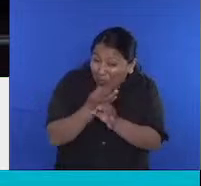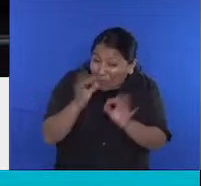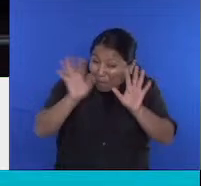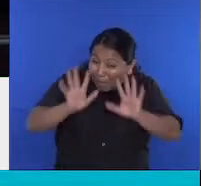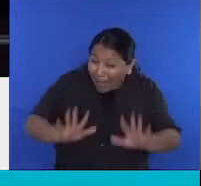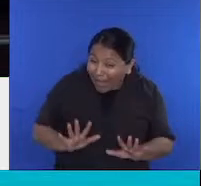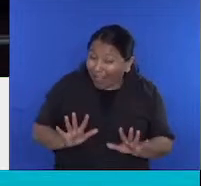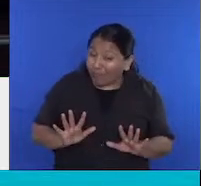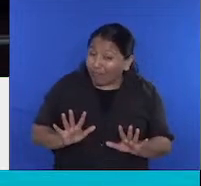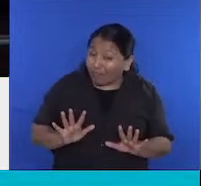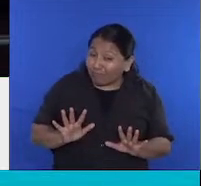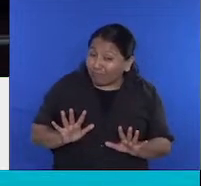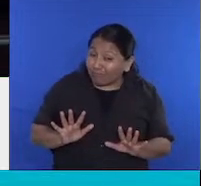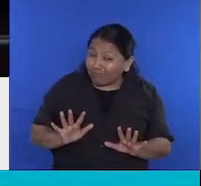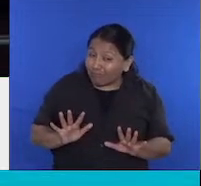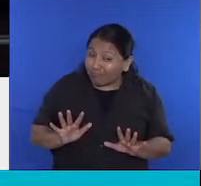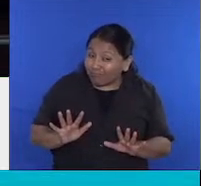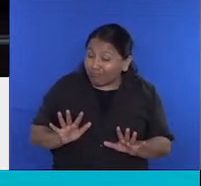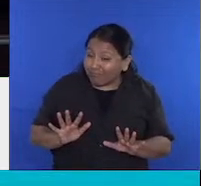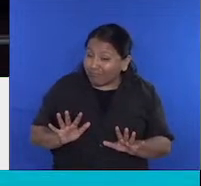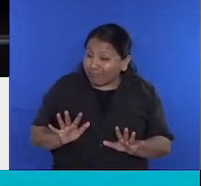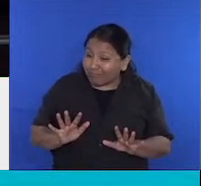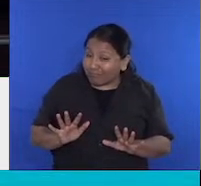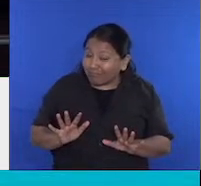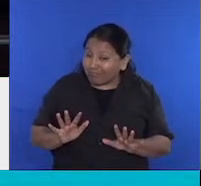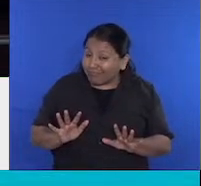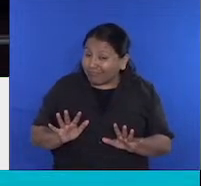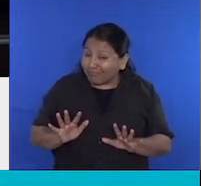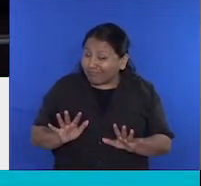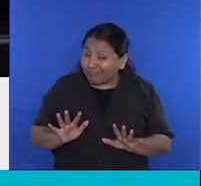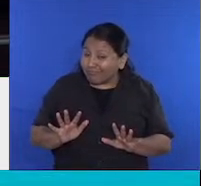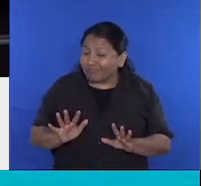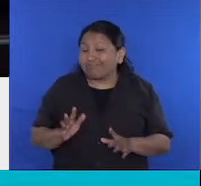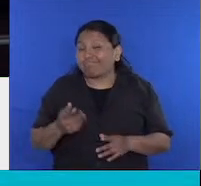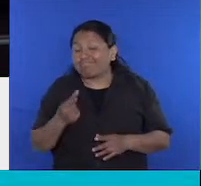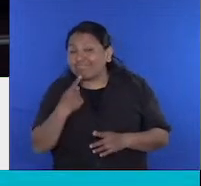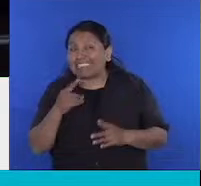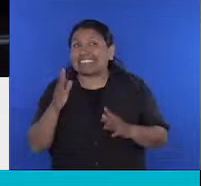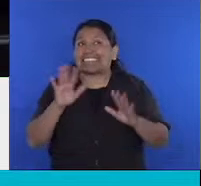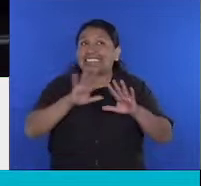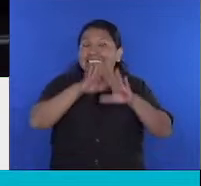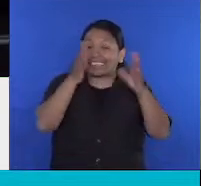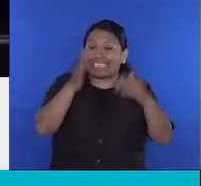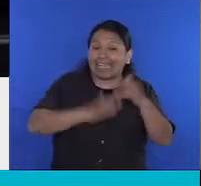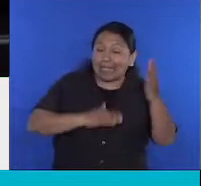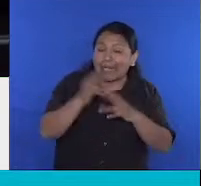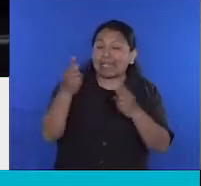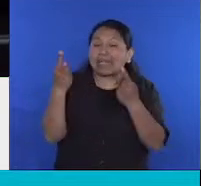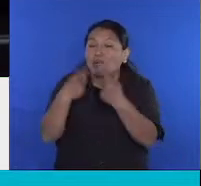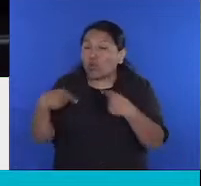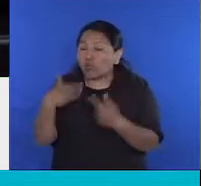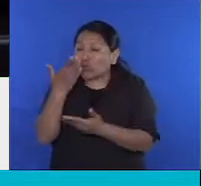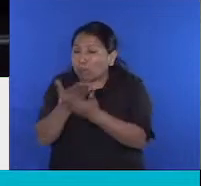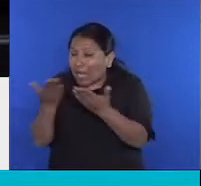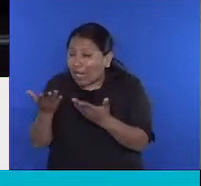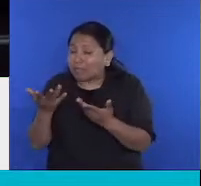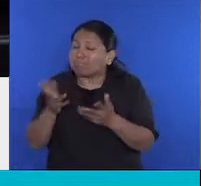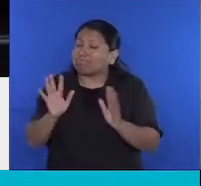y si en términos de infraestructura y de recursos humanos estamos en condiciones de generar